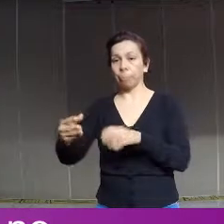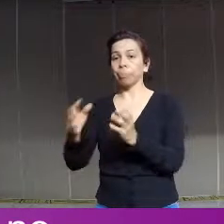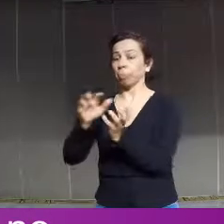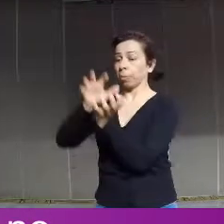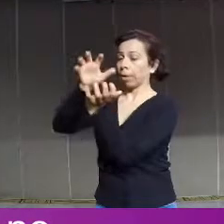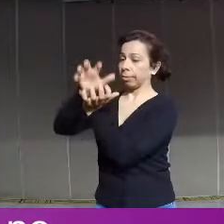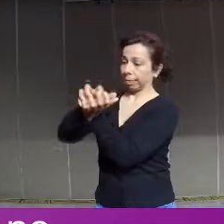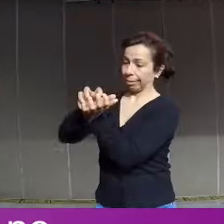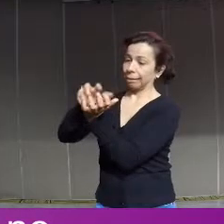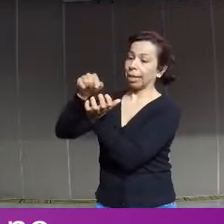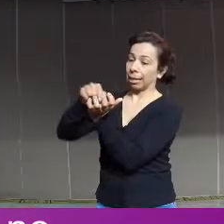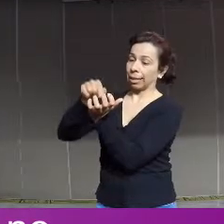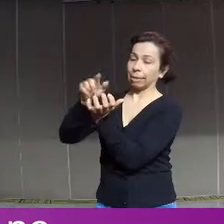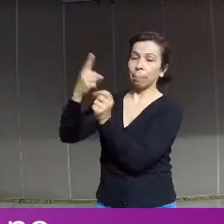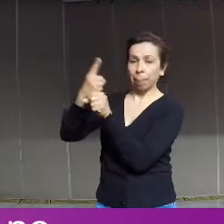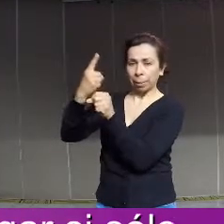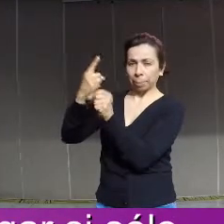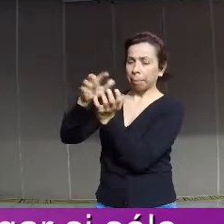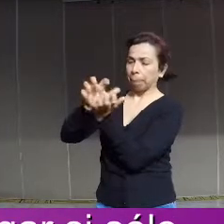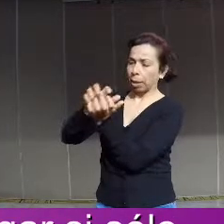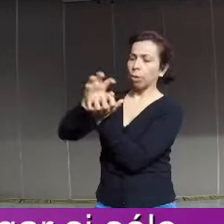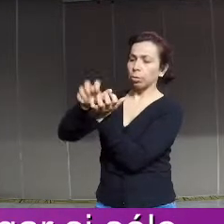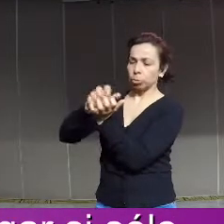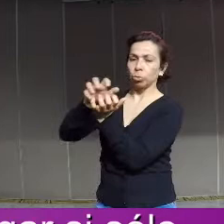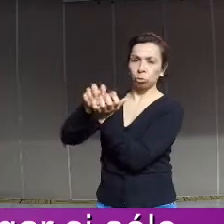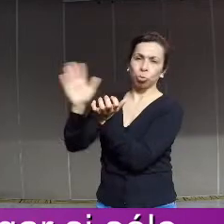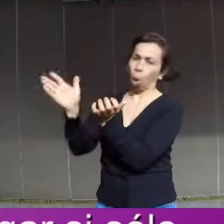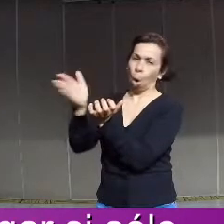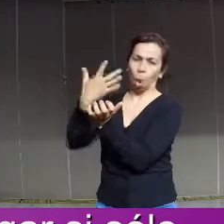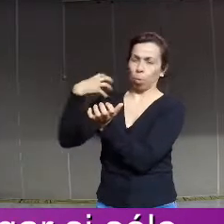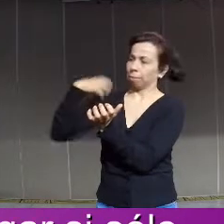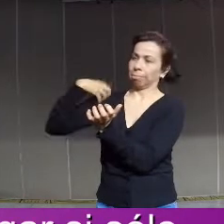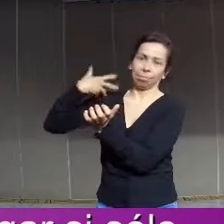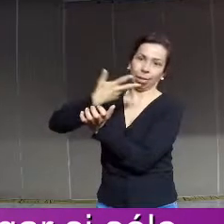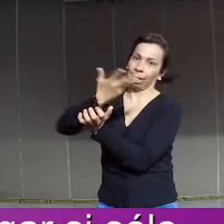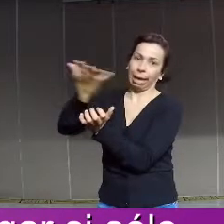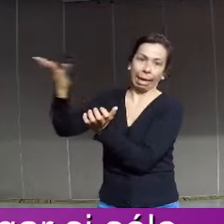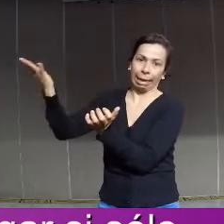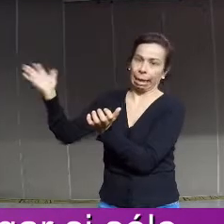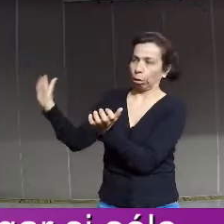todos los pacientes con patología neurológica, todos. Yo creo que